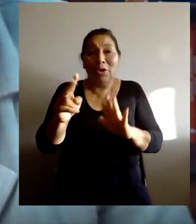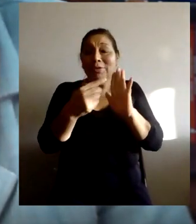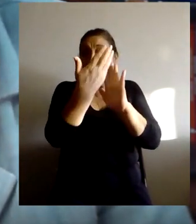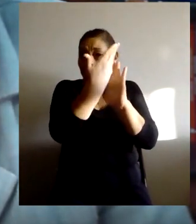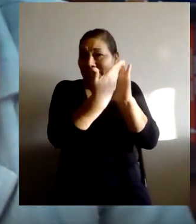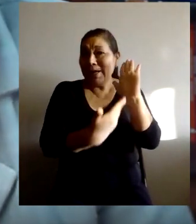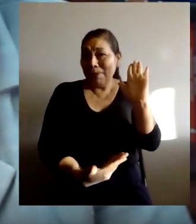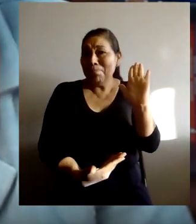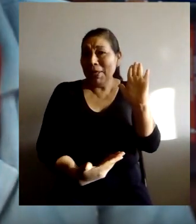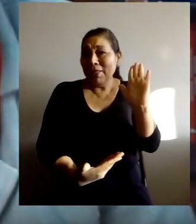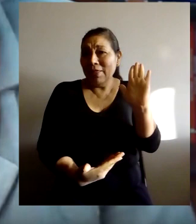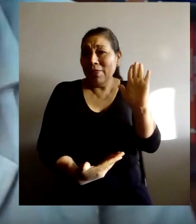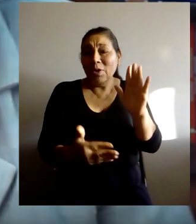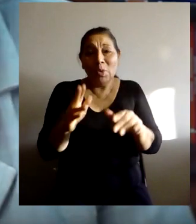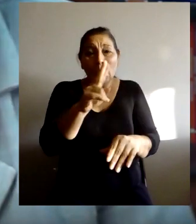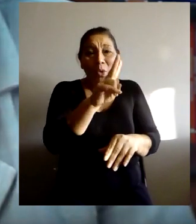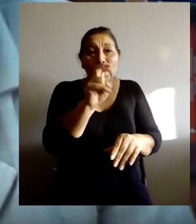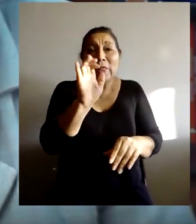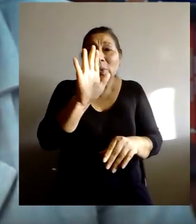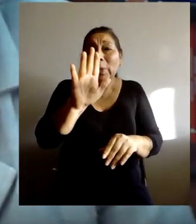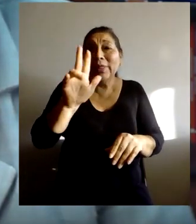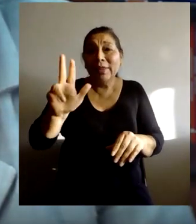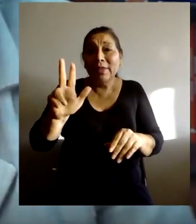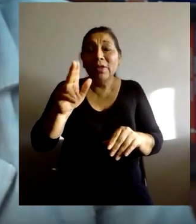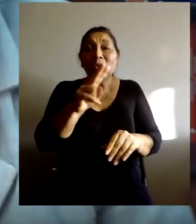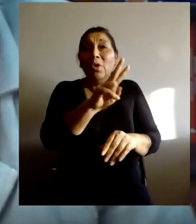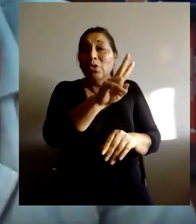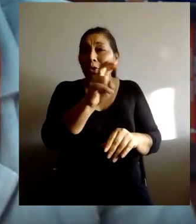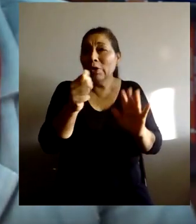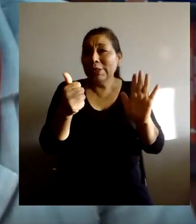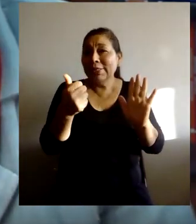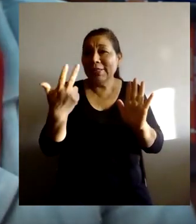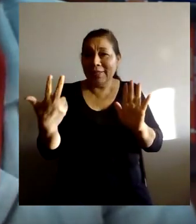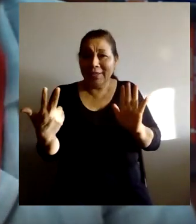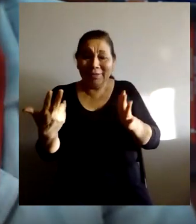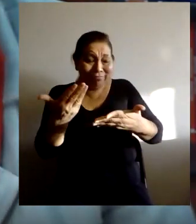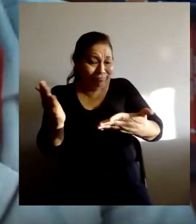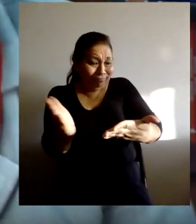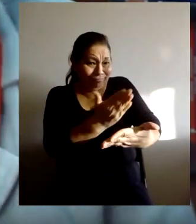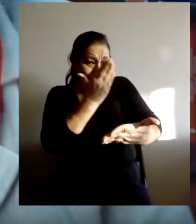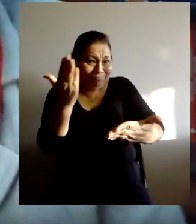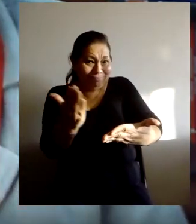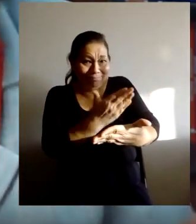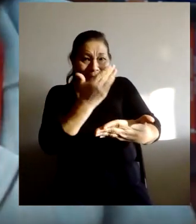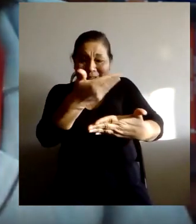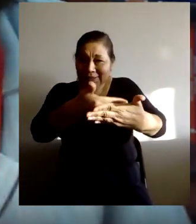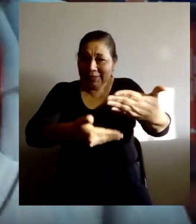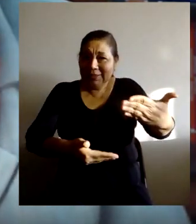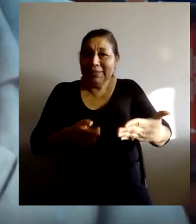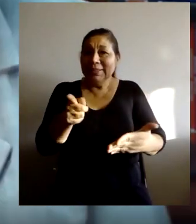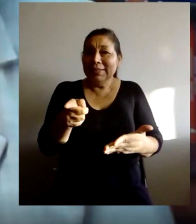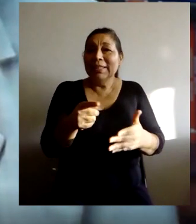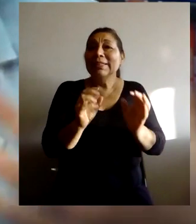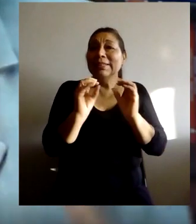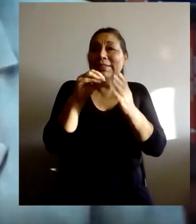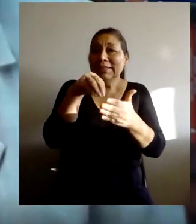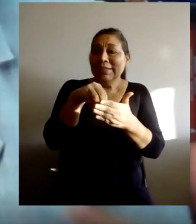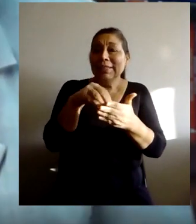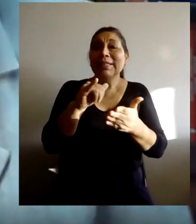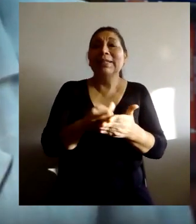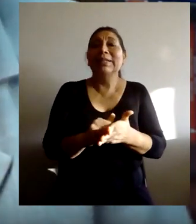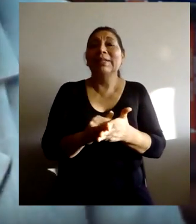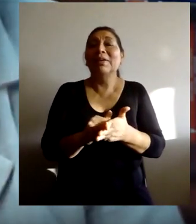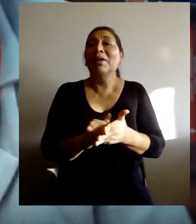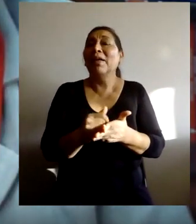0425702, que está en el expediente a foja 253 a 263, ¿no?, que pertenece al demandante, que se le